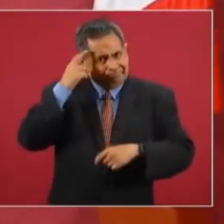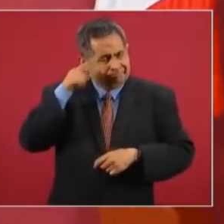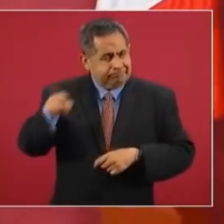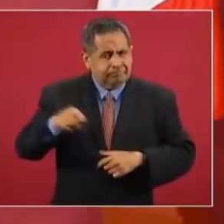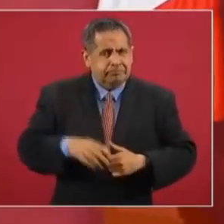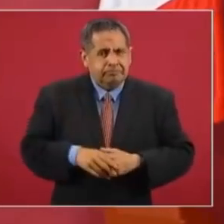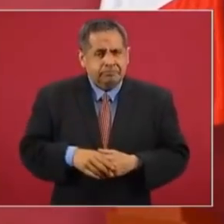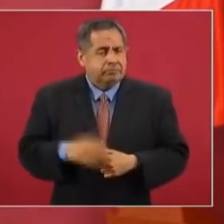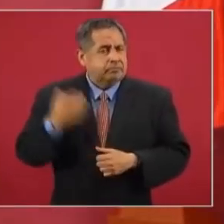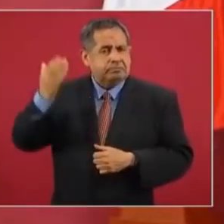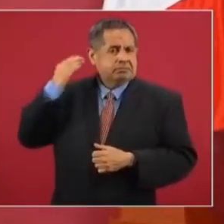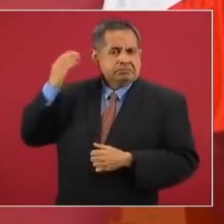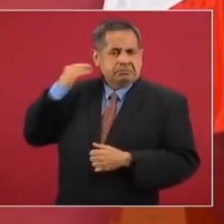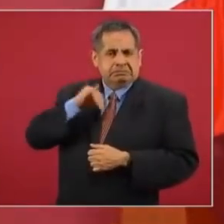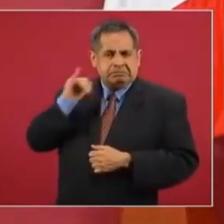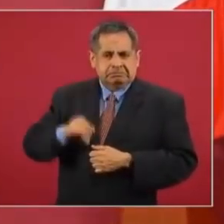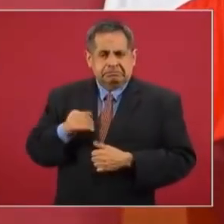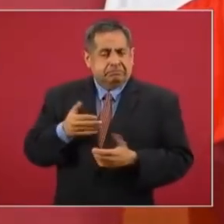Nunca.